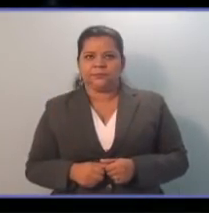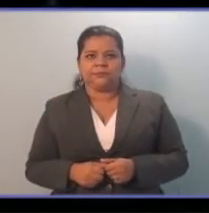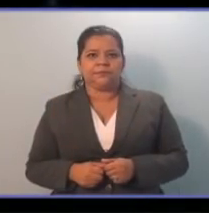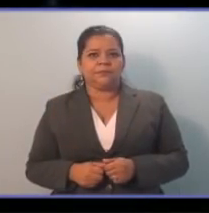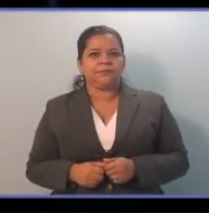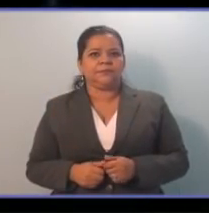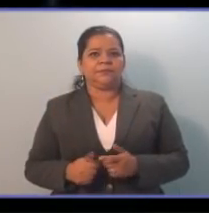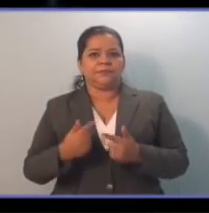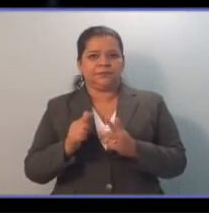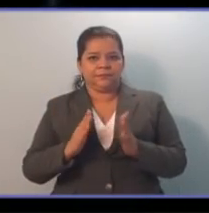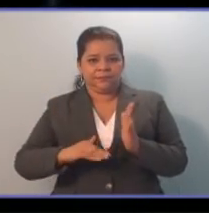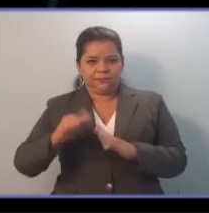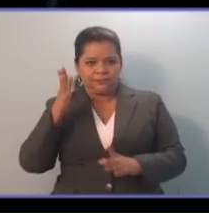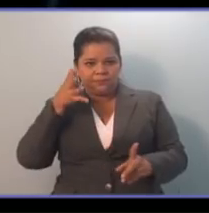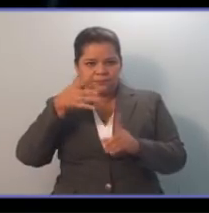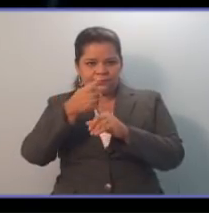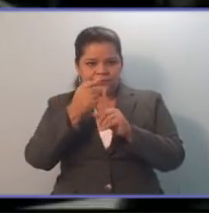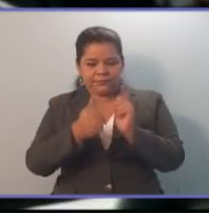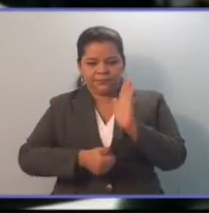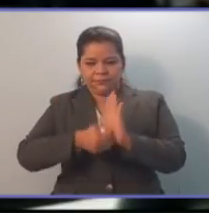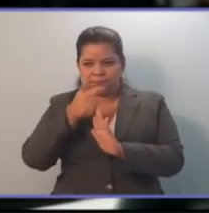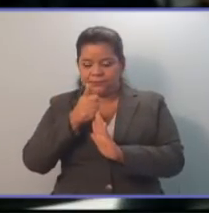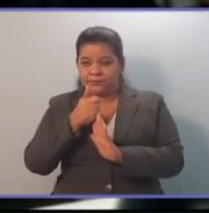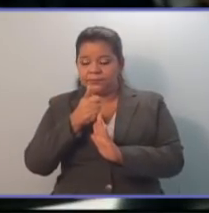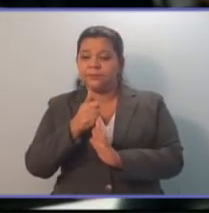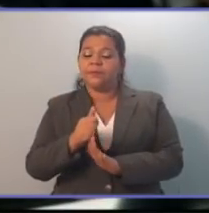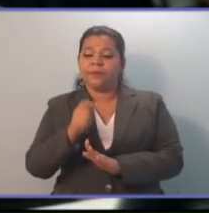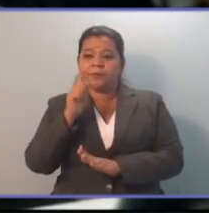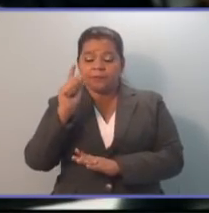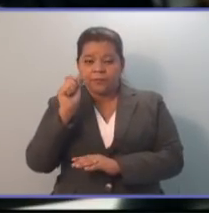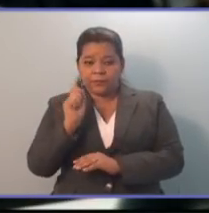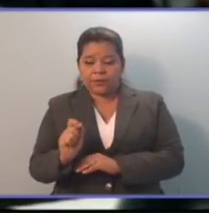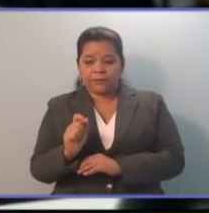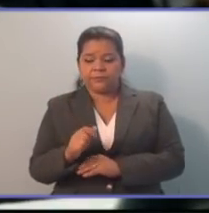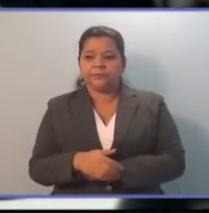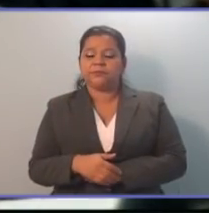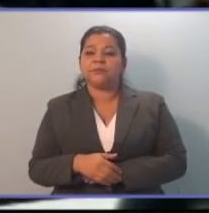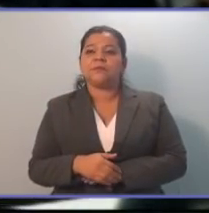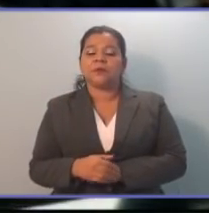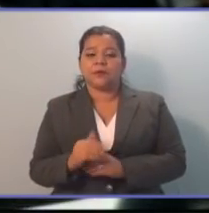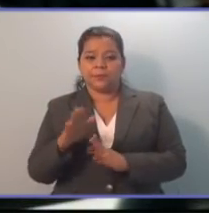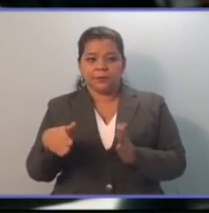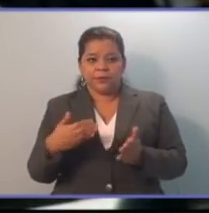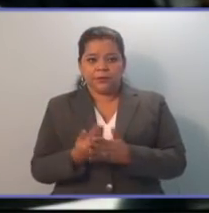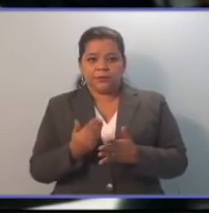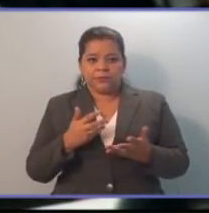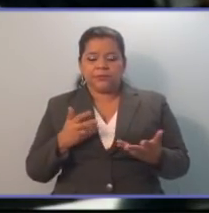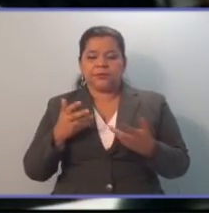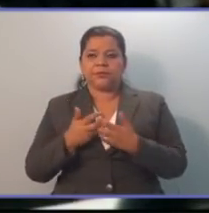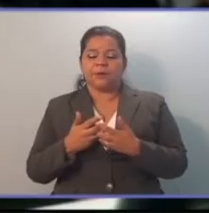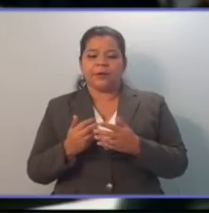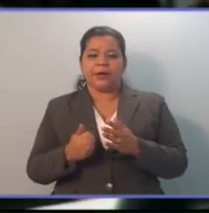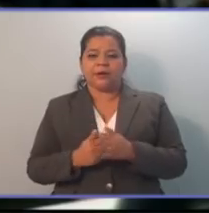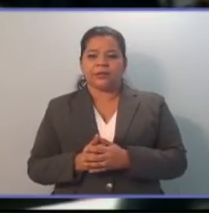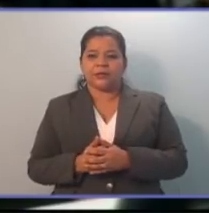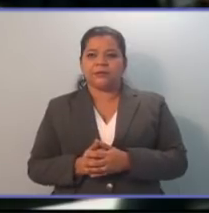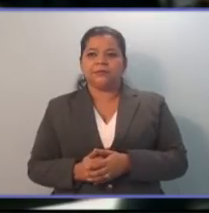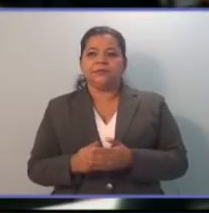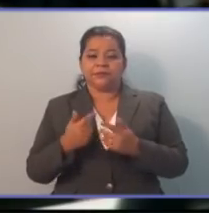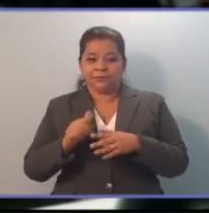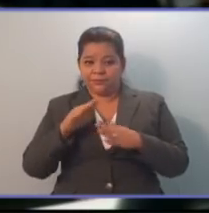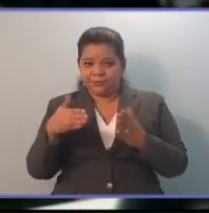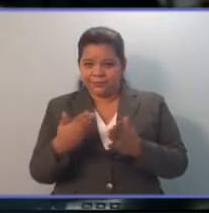Y en el punto número 2 hace alusión a la calidad y excelencia en el